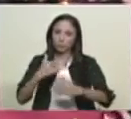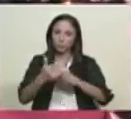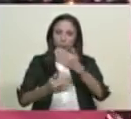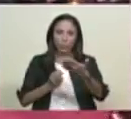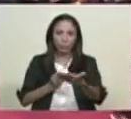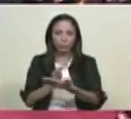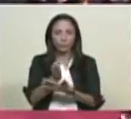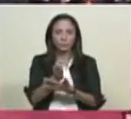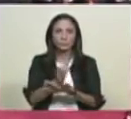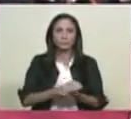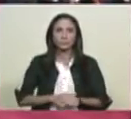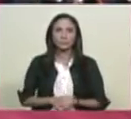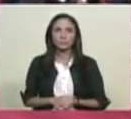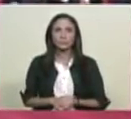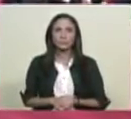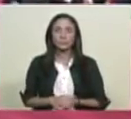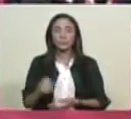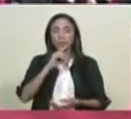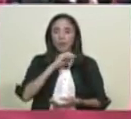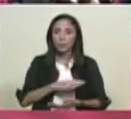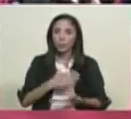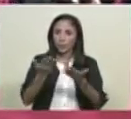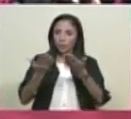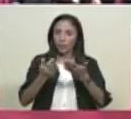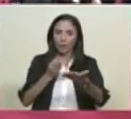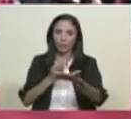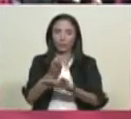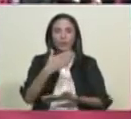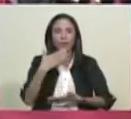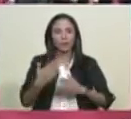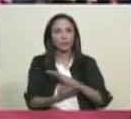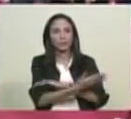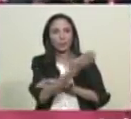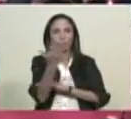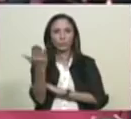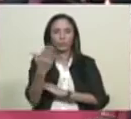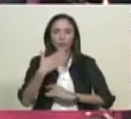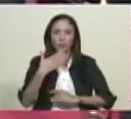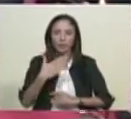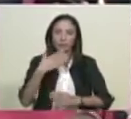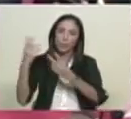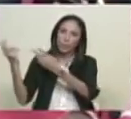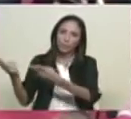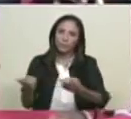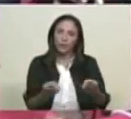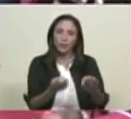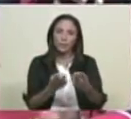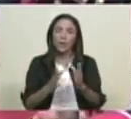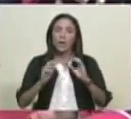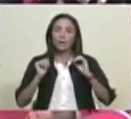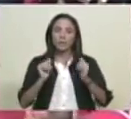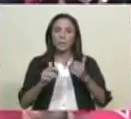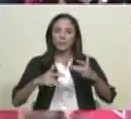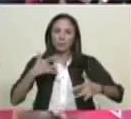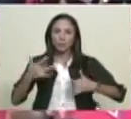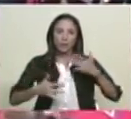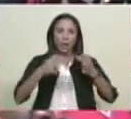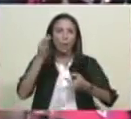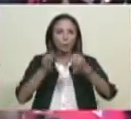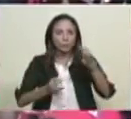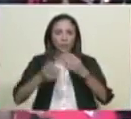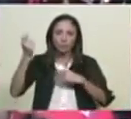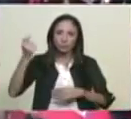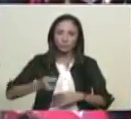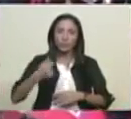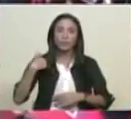las ventajas que el tiempo histórico nos presenta. Muchas gracias por invitarme al inicio del año judicial y como